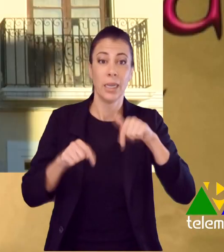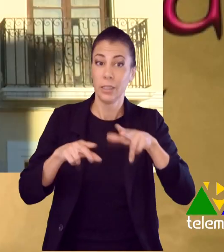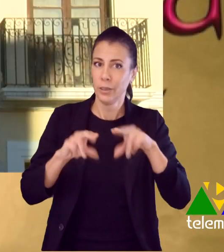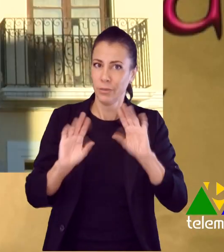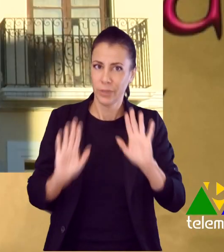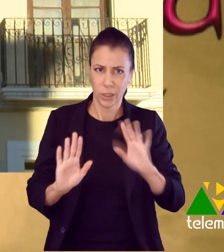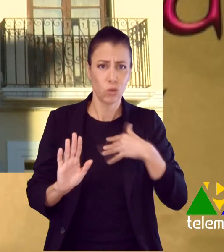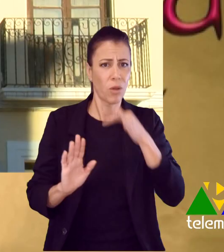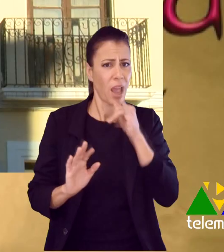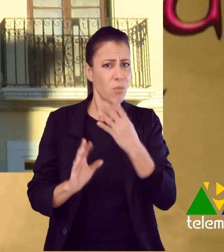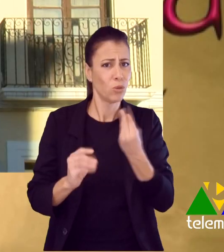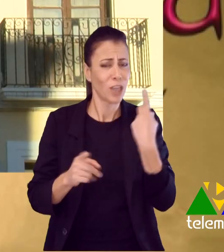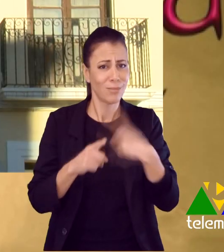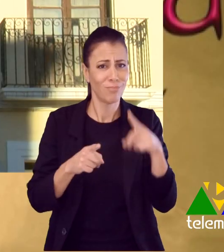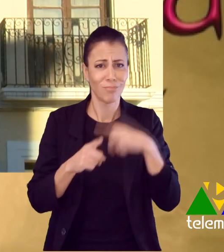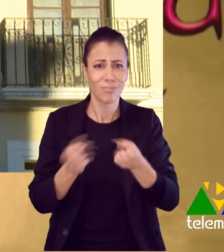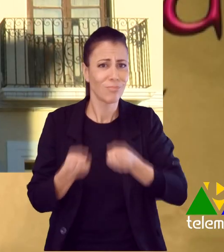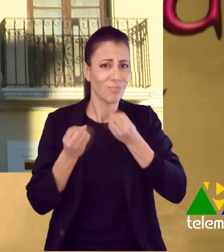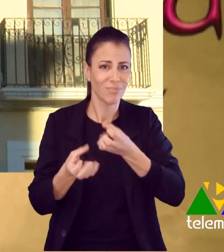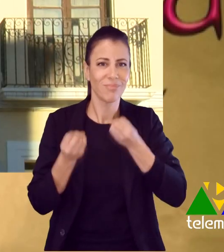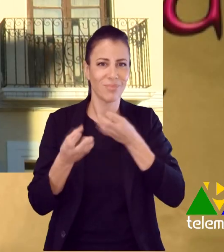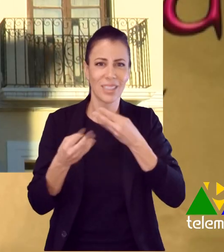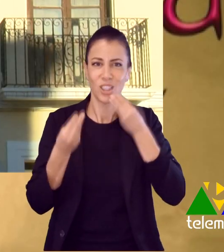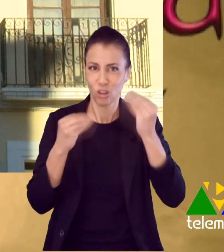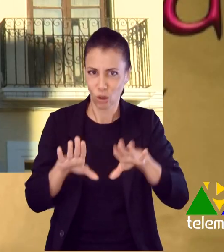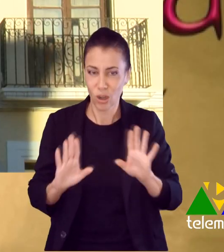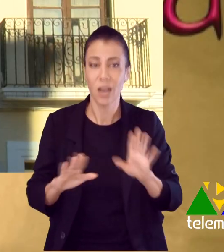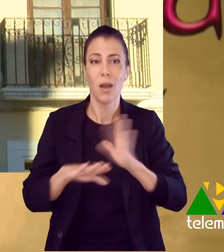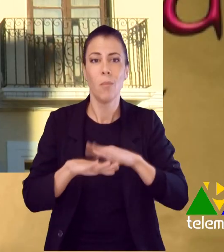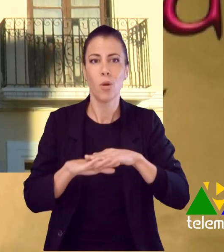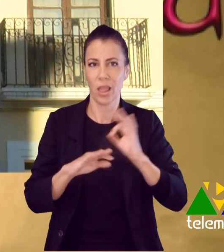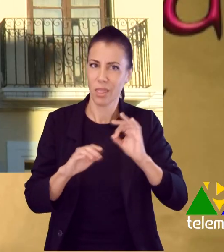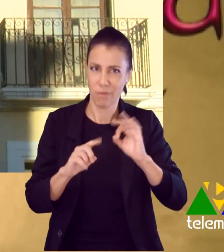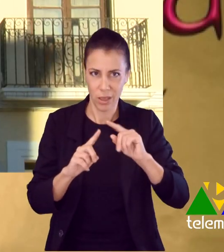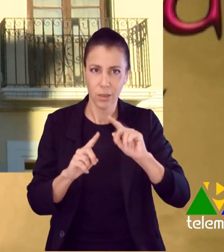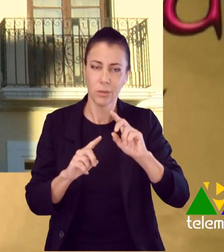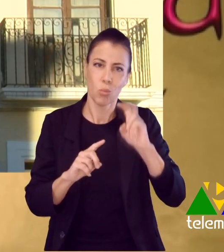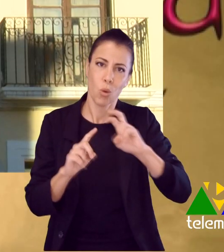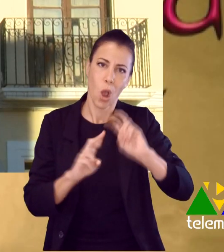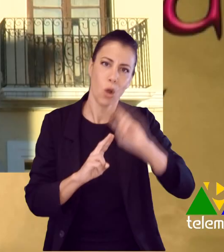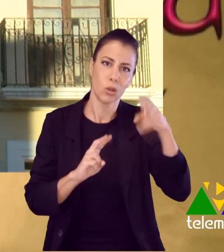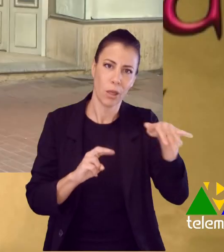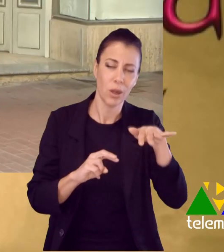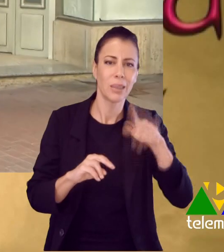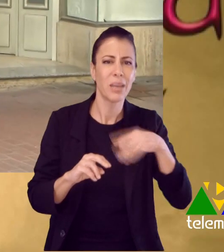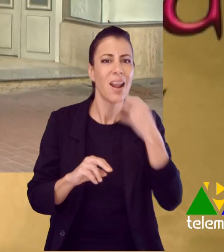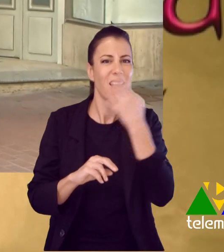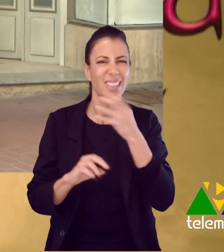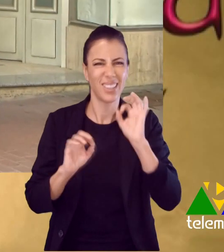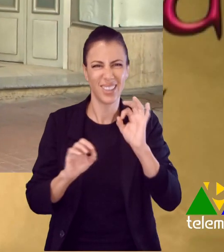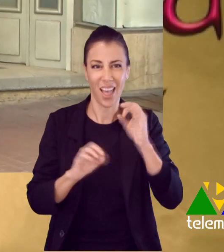crean que todavía tenemos muchísimas más historias, porque tenemos que pasar al otro lado, historia de esas leyendas urbanas